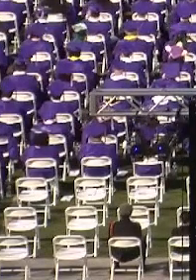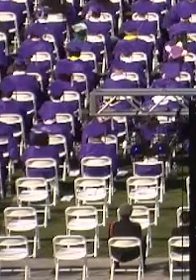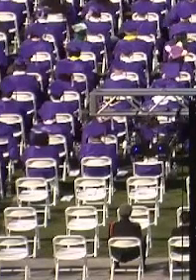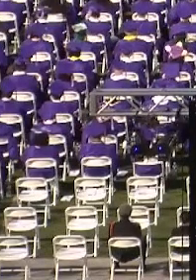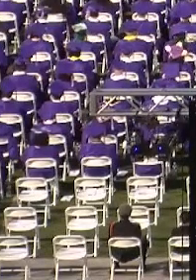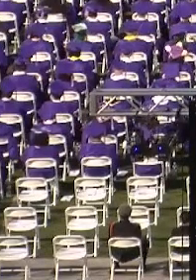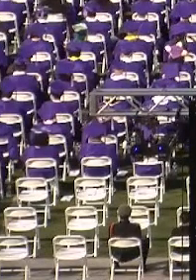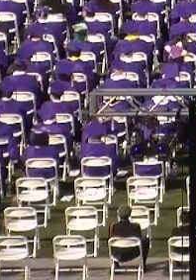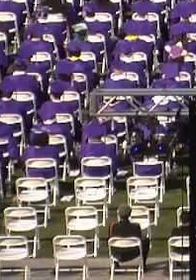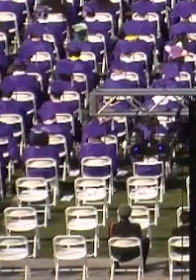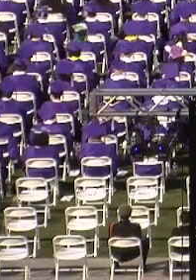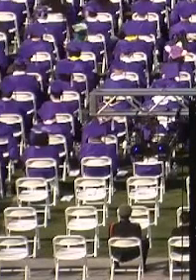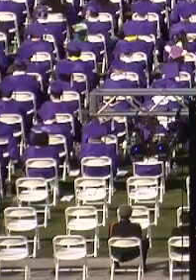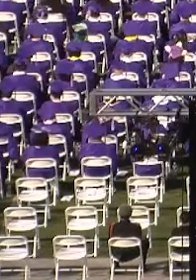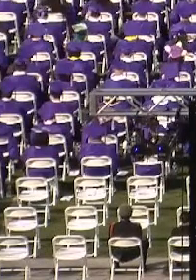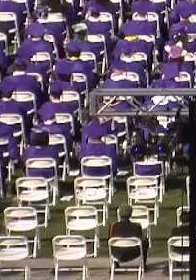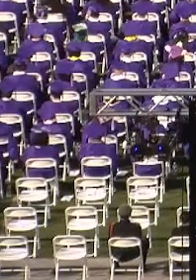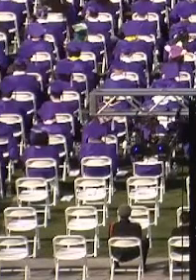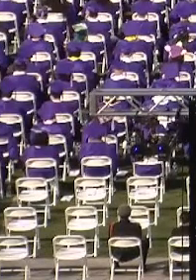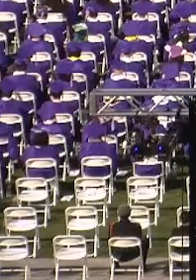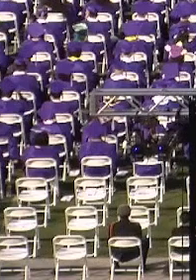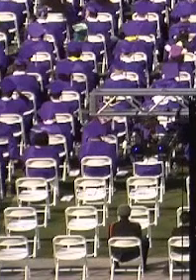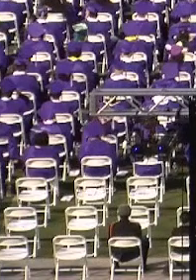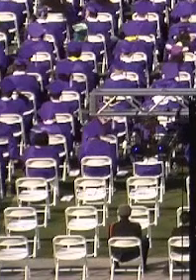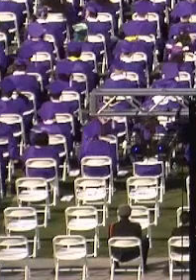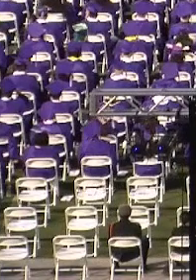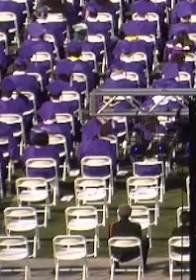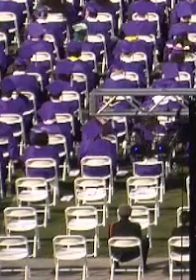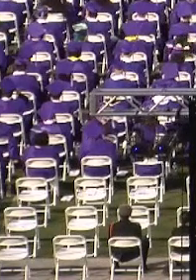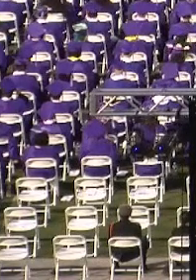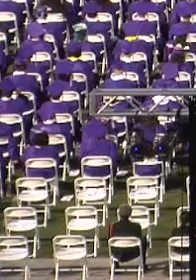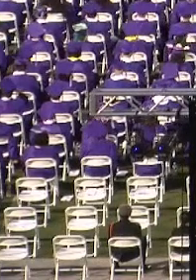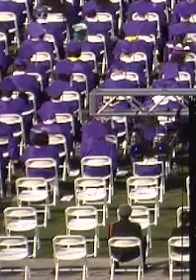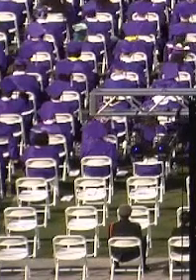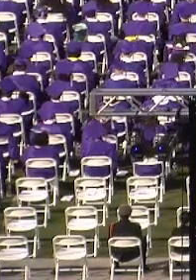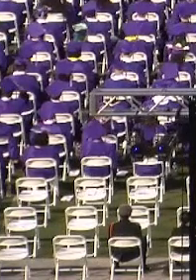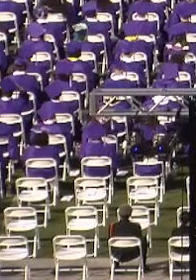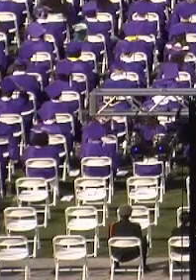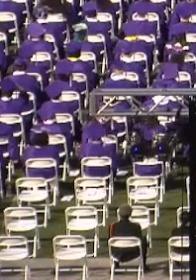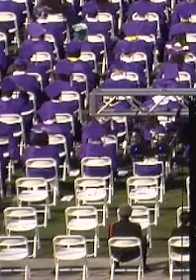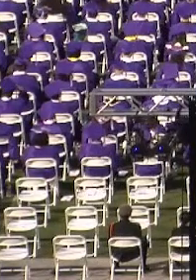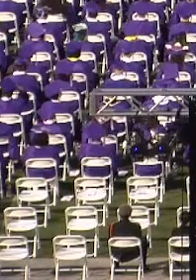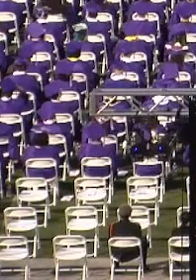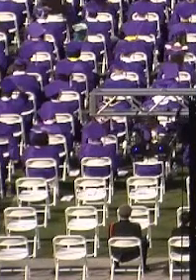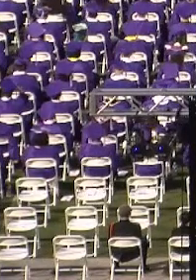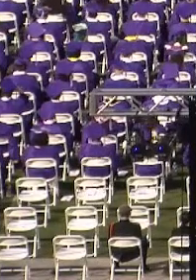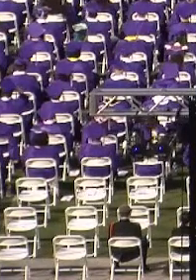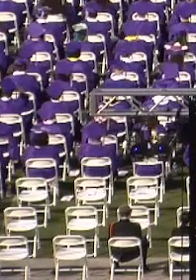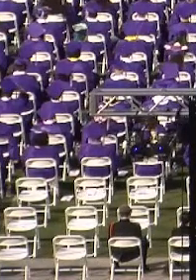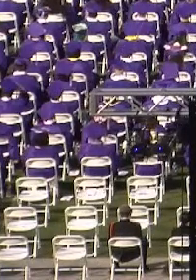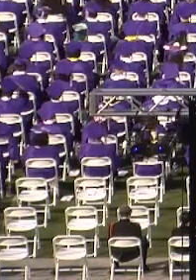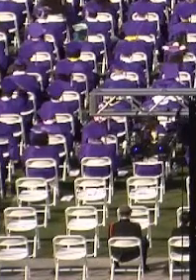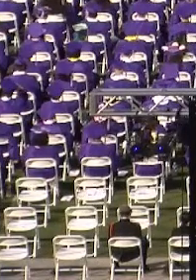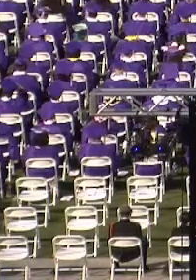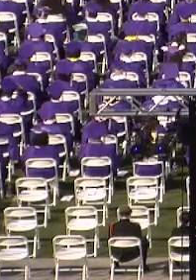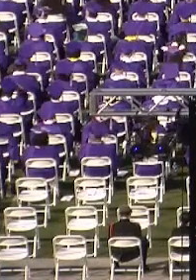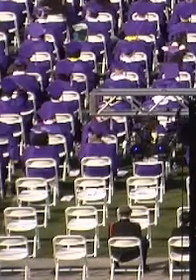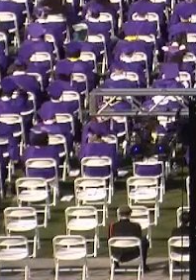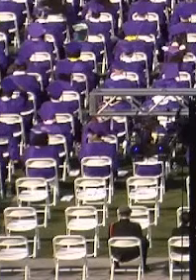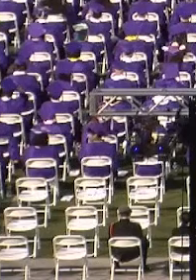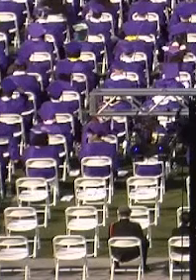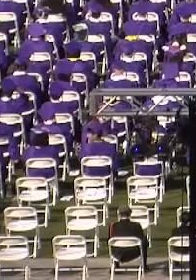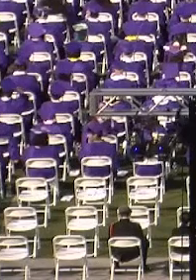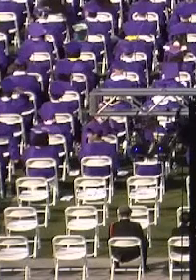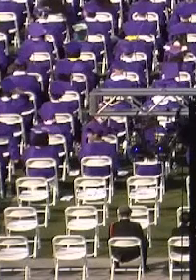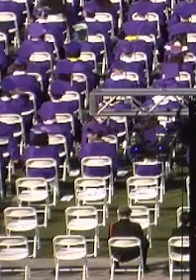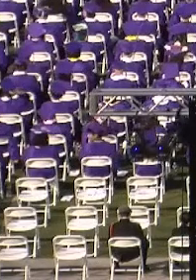del camino, comuníquense con una persona de confianza para que les ayude. Les garantizo que hay alguien que los quiere ayudar y no se sorprendan si es un miembro